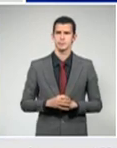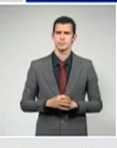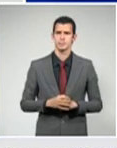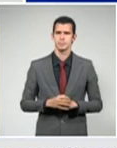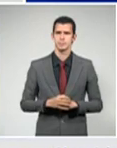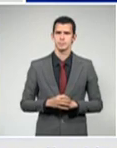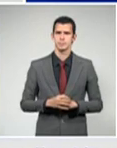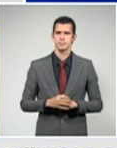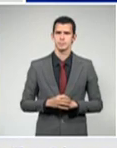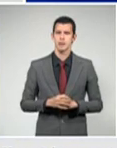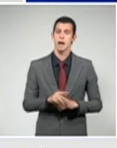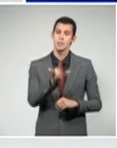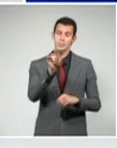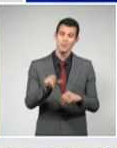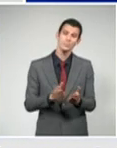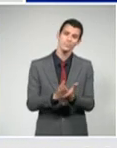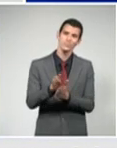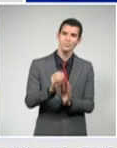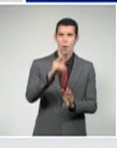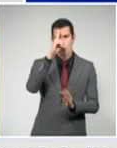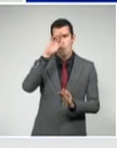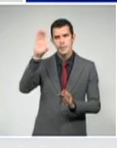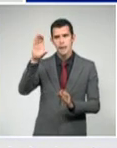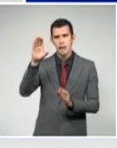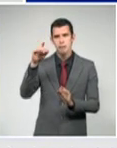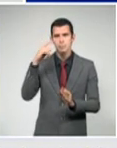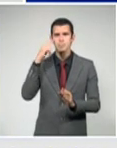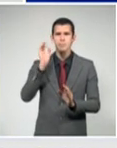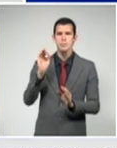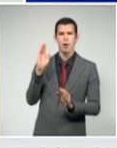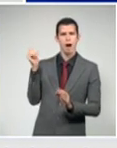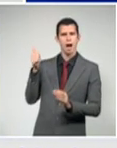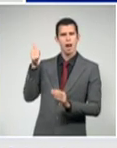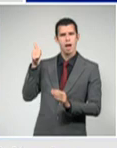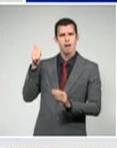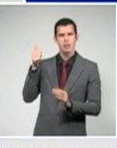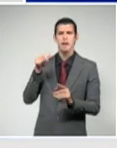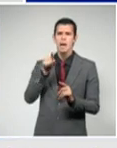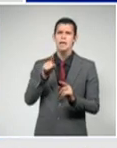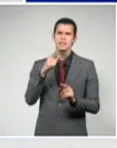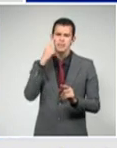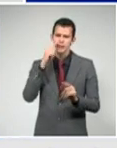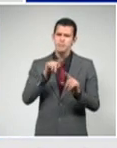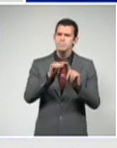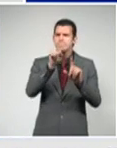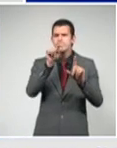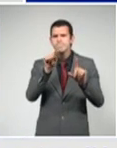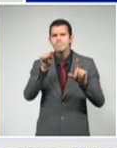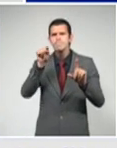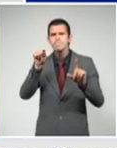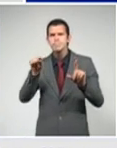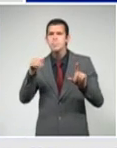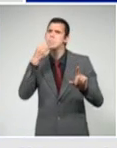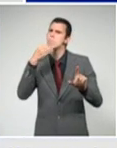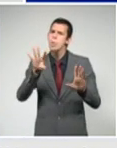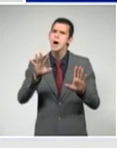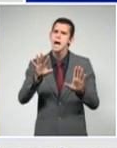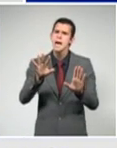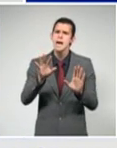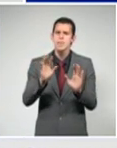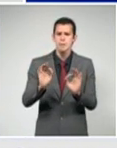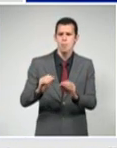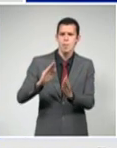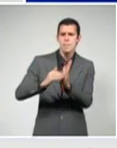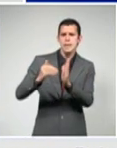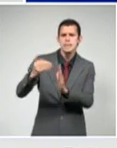que queda a la derecha abajo, pues realmente se pronostica que vayan disminuyendo el número de casos activos.